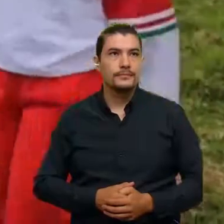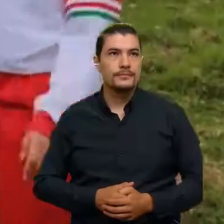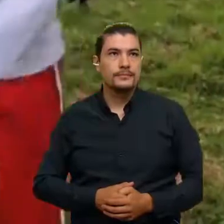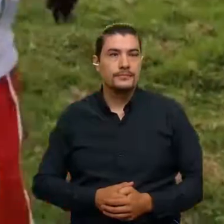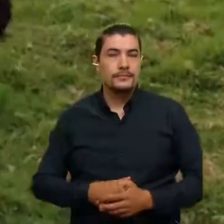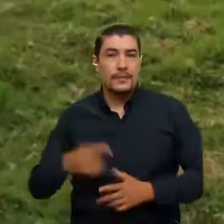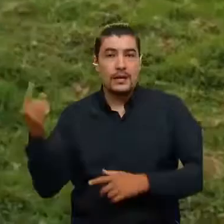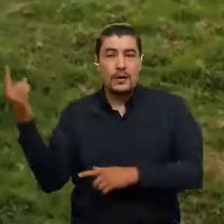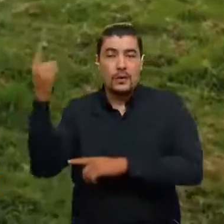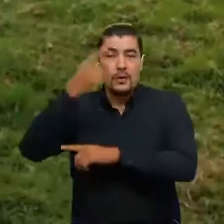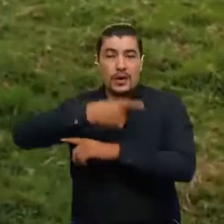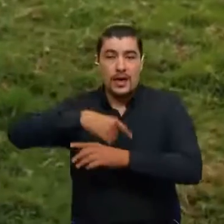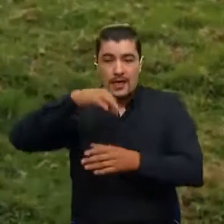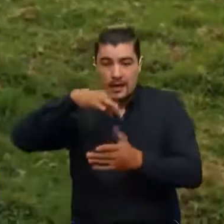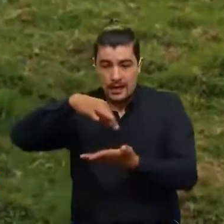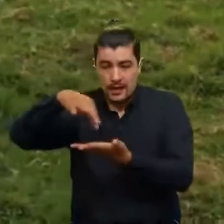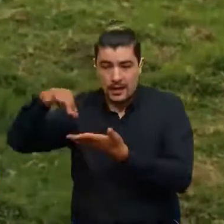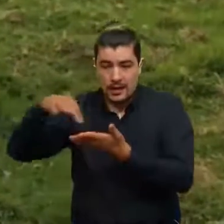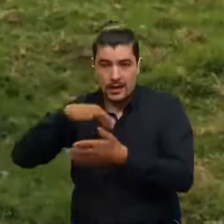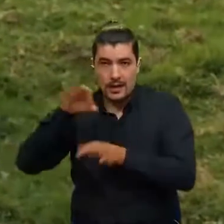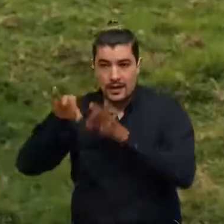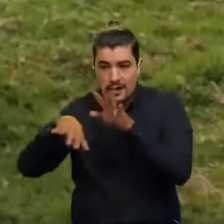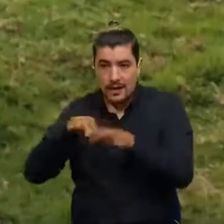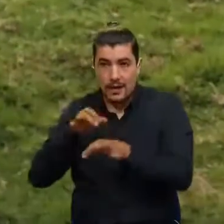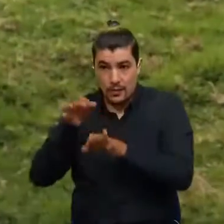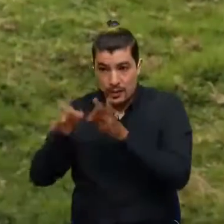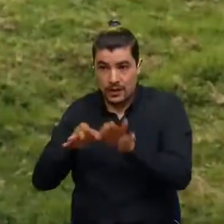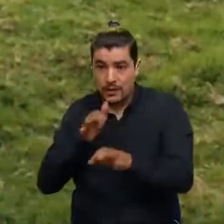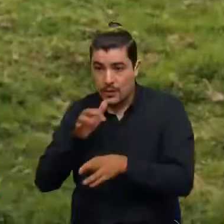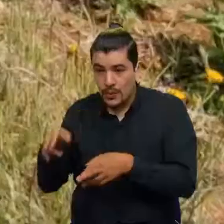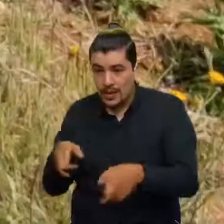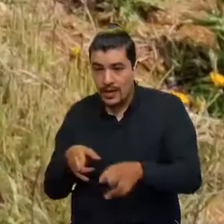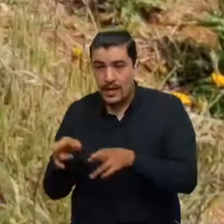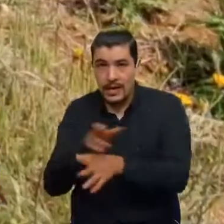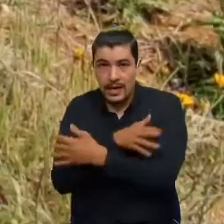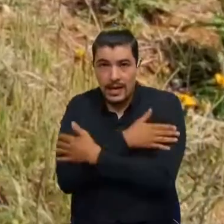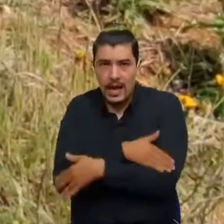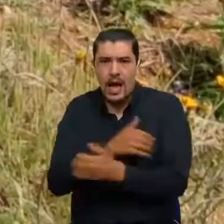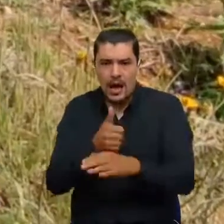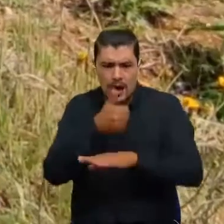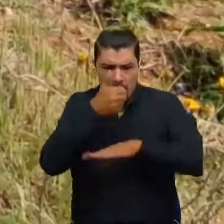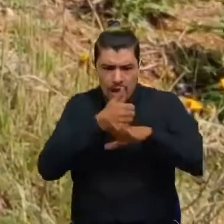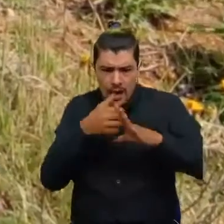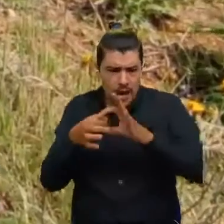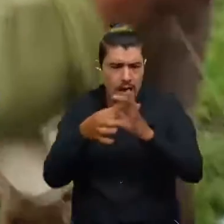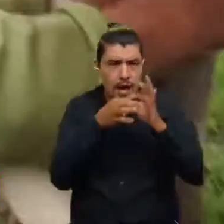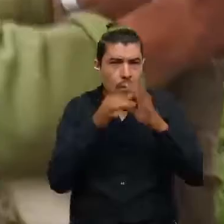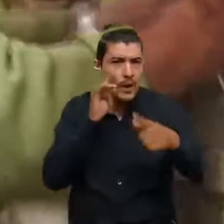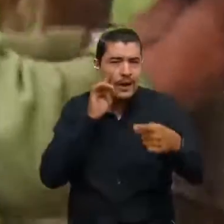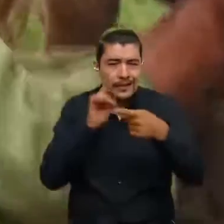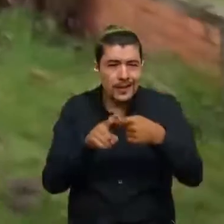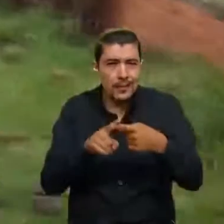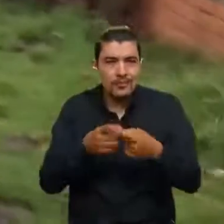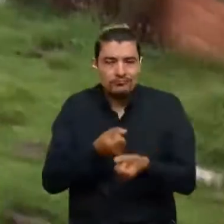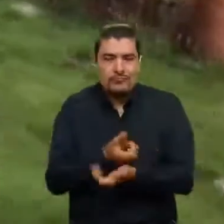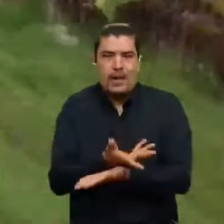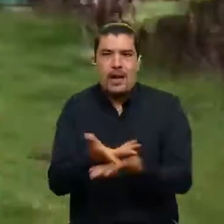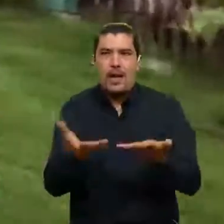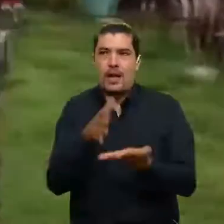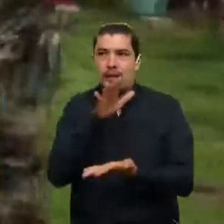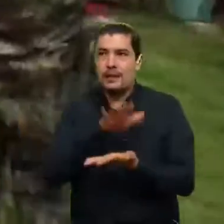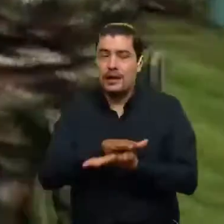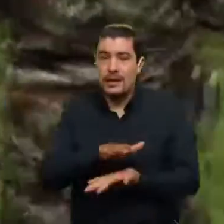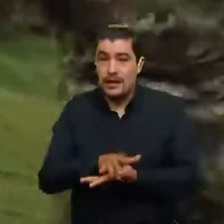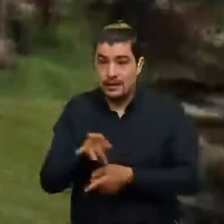Con una jornada de siembra de árboles para proteger el río Pamplonita, autoridades se unieron con el fin de brindarle un respiro a los